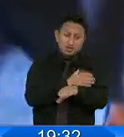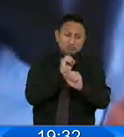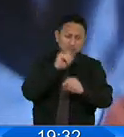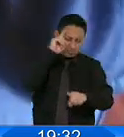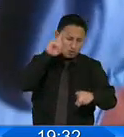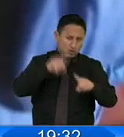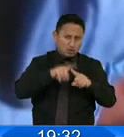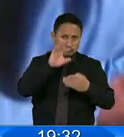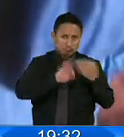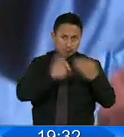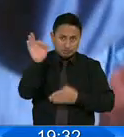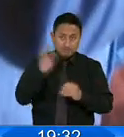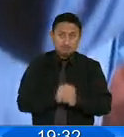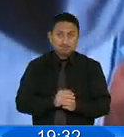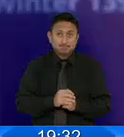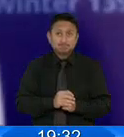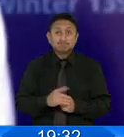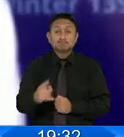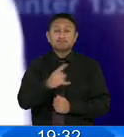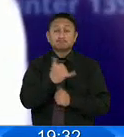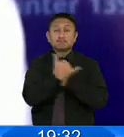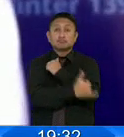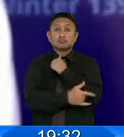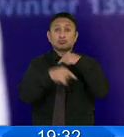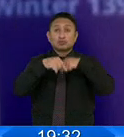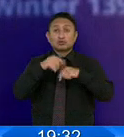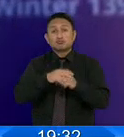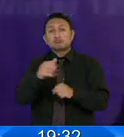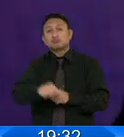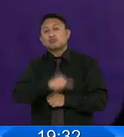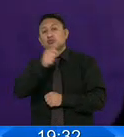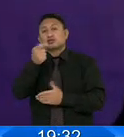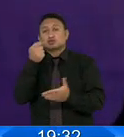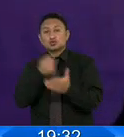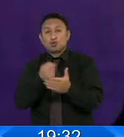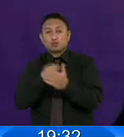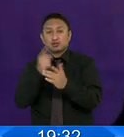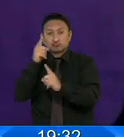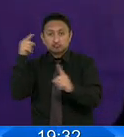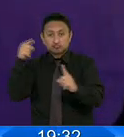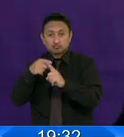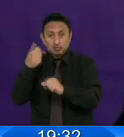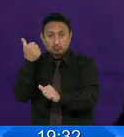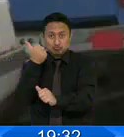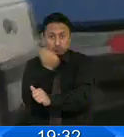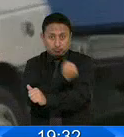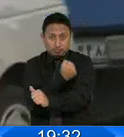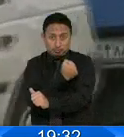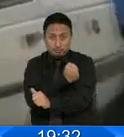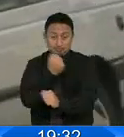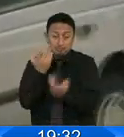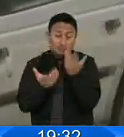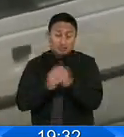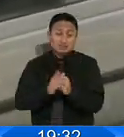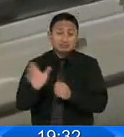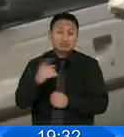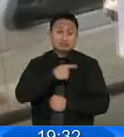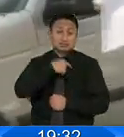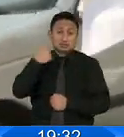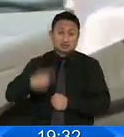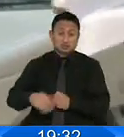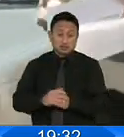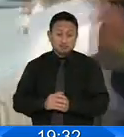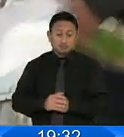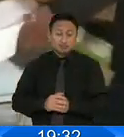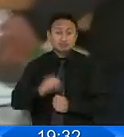emergencia. Además, esta nación tiene previsto realizar otras compras directas de sus vacunas, probablemente la de China Sinopharm, e importar también a